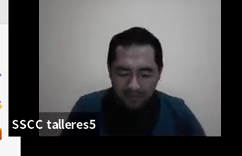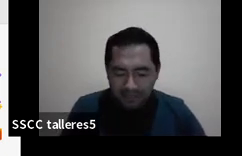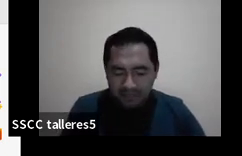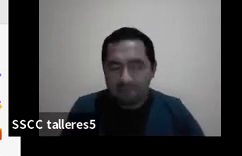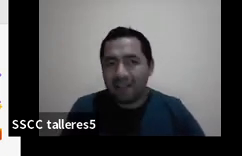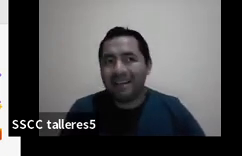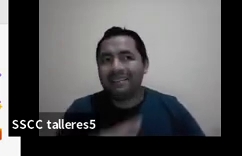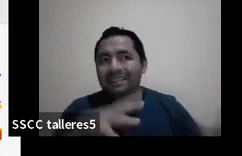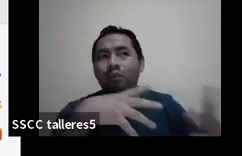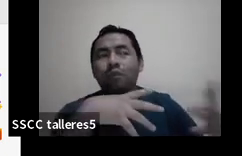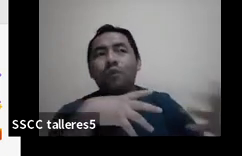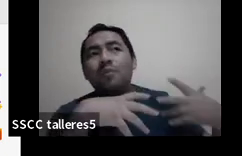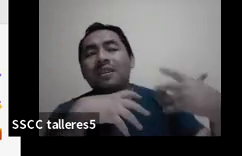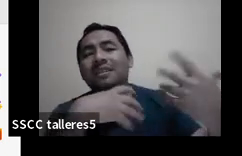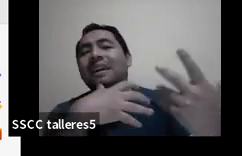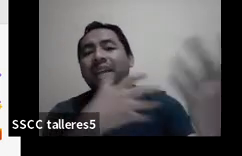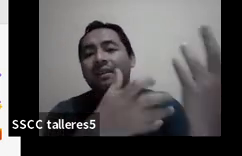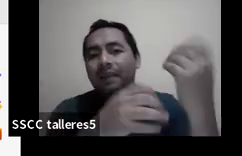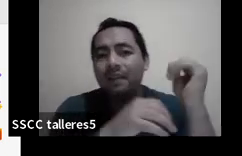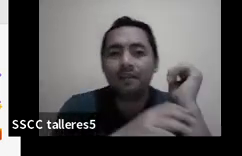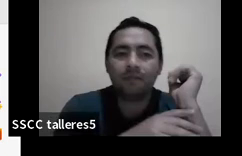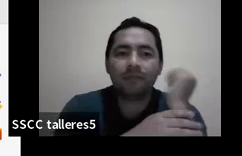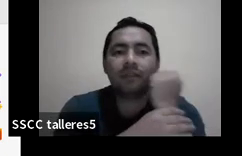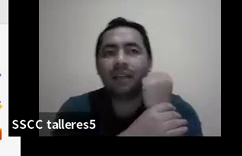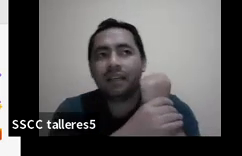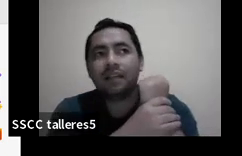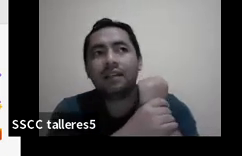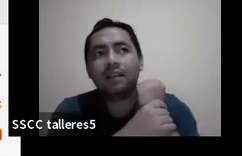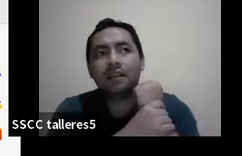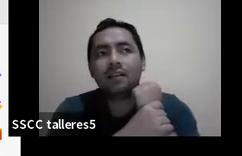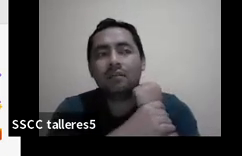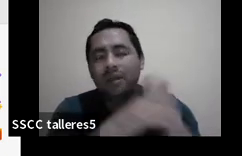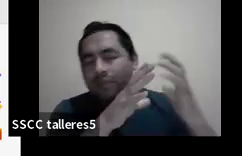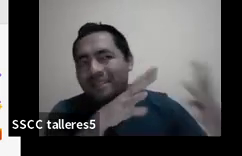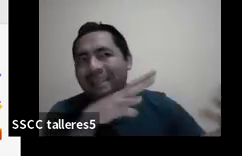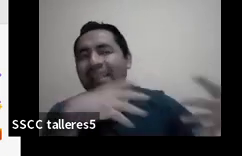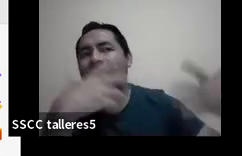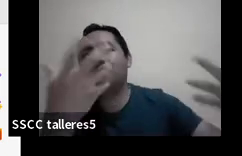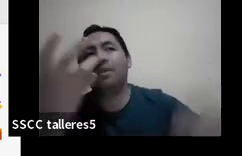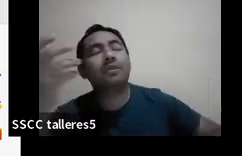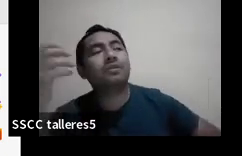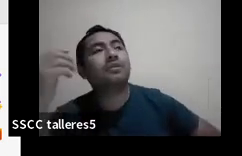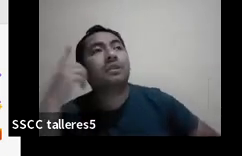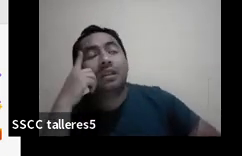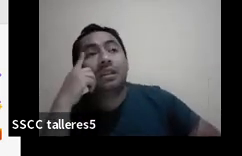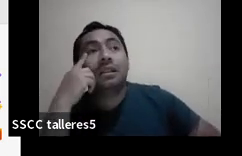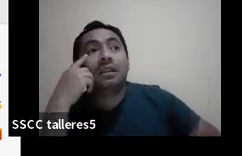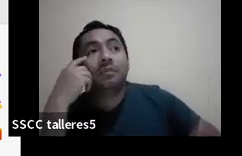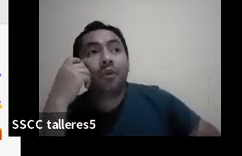Bueno, hasta cierto punto puede ser creíble que, o bueno, puede ser entendible, mejor